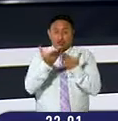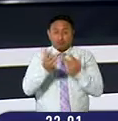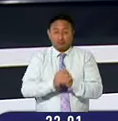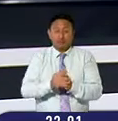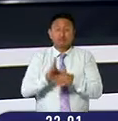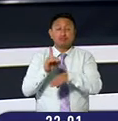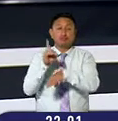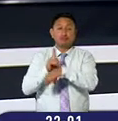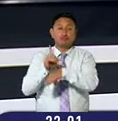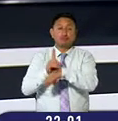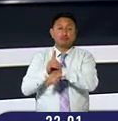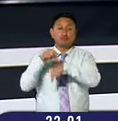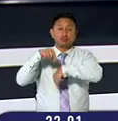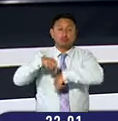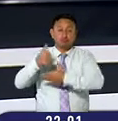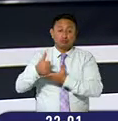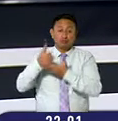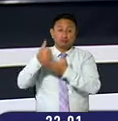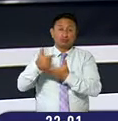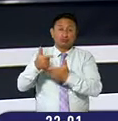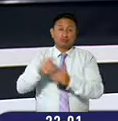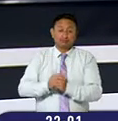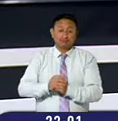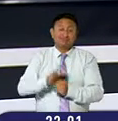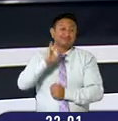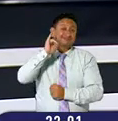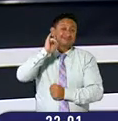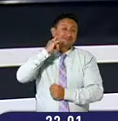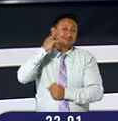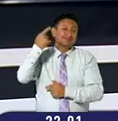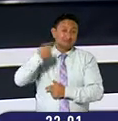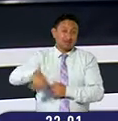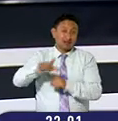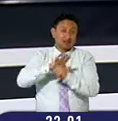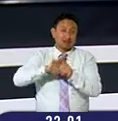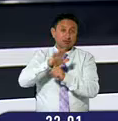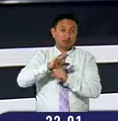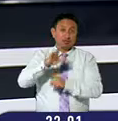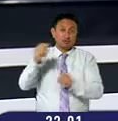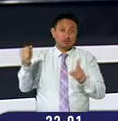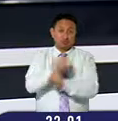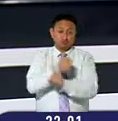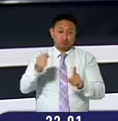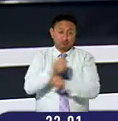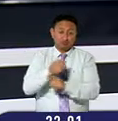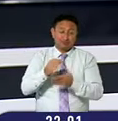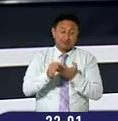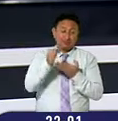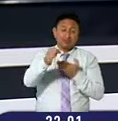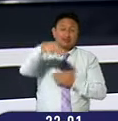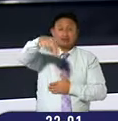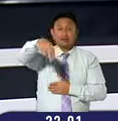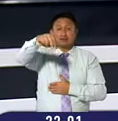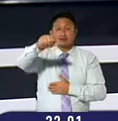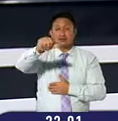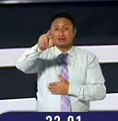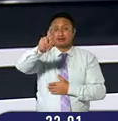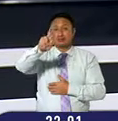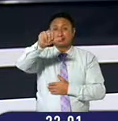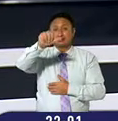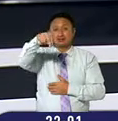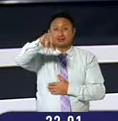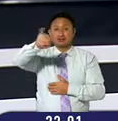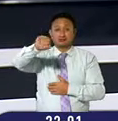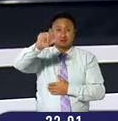Que médicos estabilizan la salud del menor abusado y torturado en el cantón Naranjal, provincia del Guayas. Instituciones